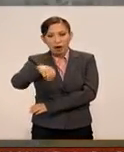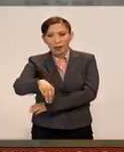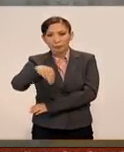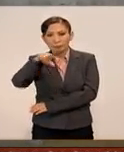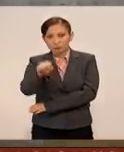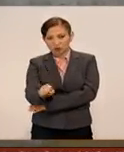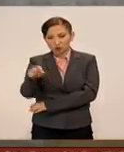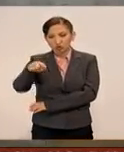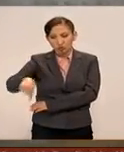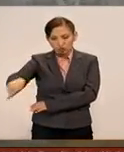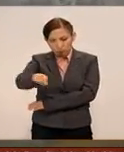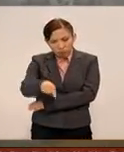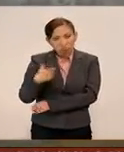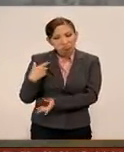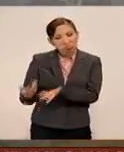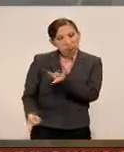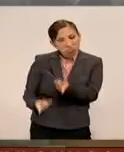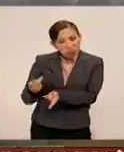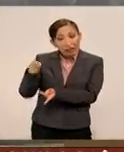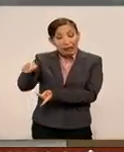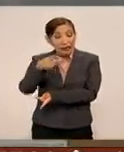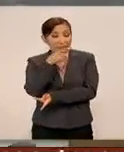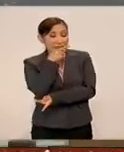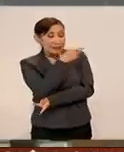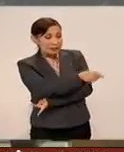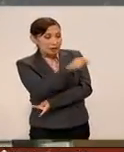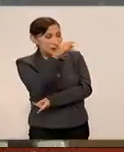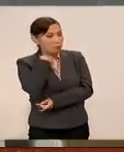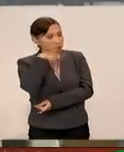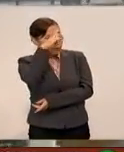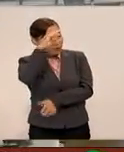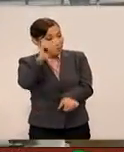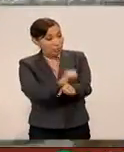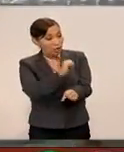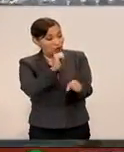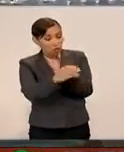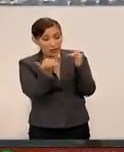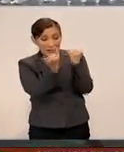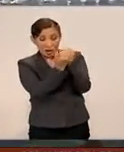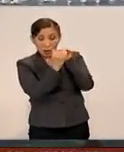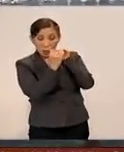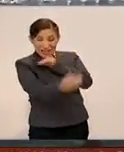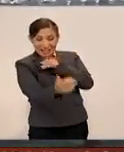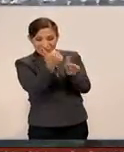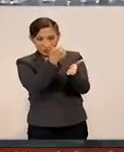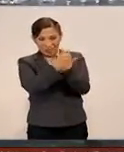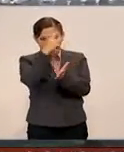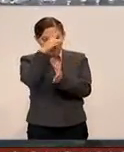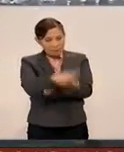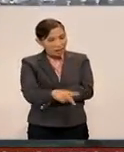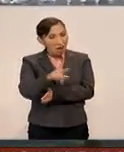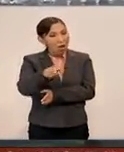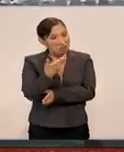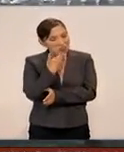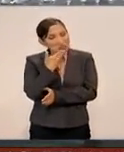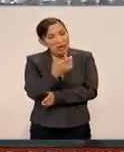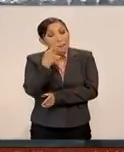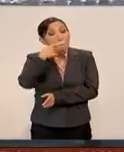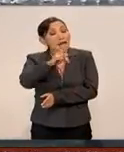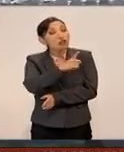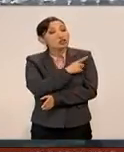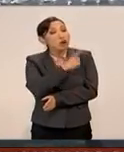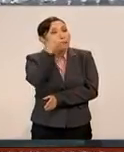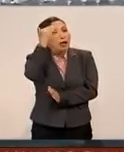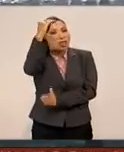OMS, la Organización Mundial de la Salud, quien afirma que el hoy no circula parejo, declarado en la Ciudad de México, es eficaz, pero solo